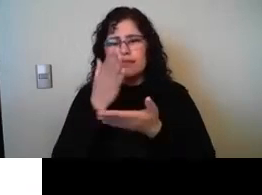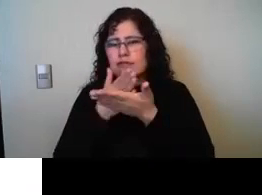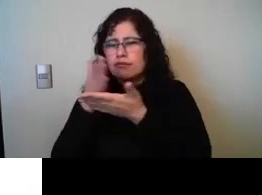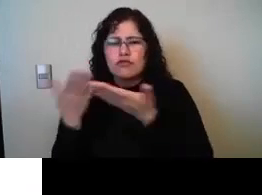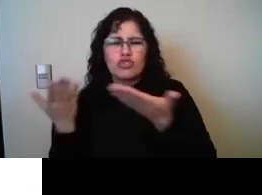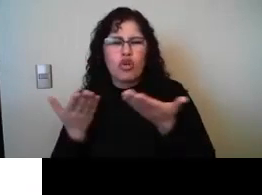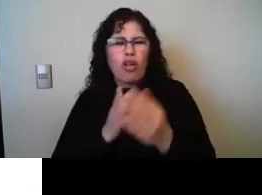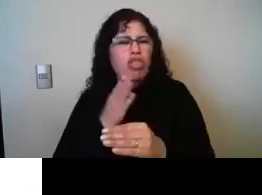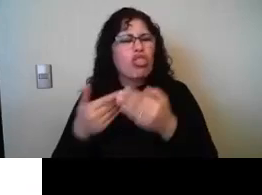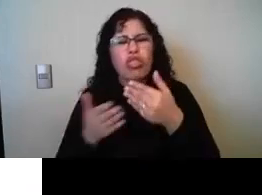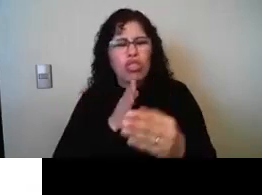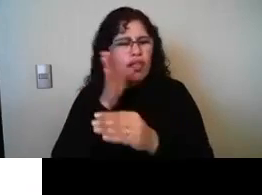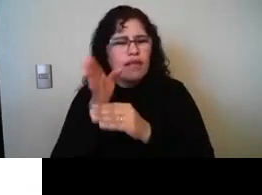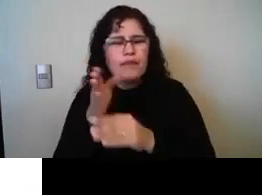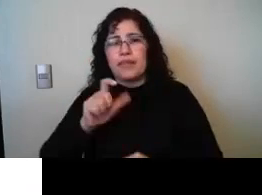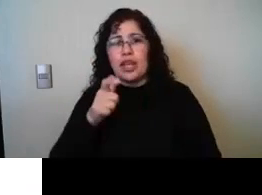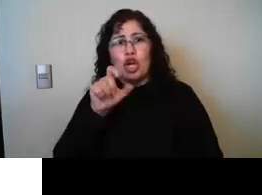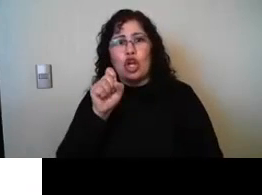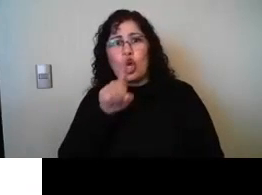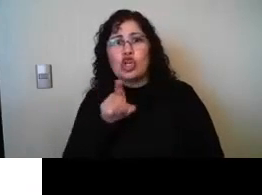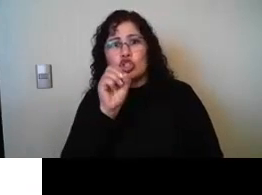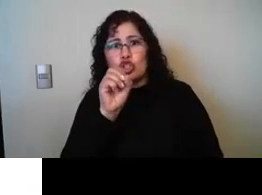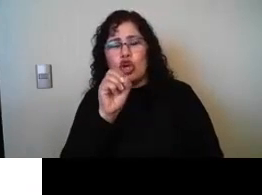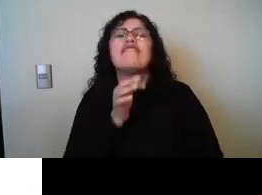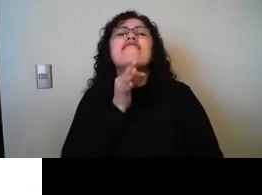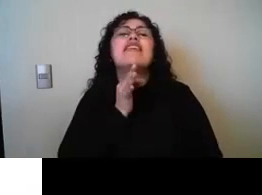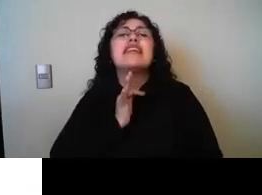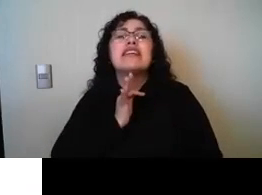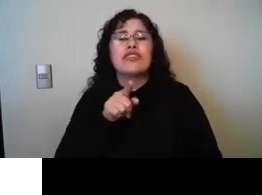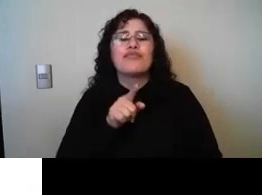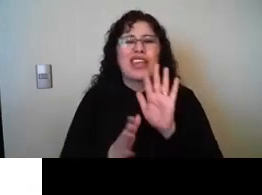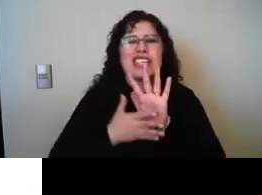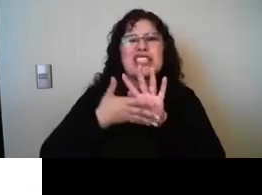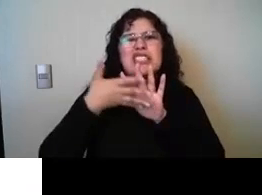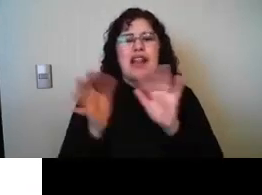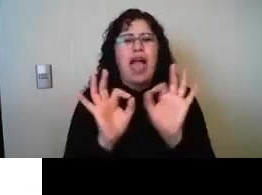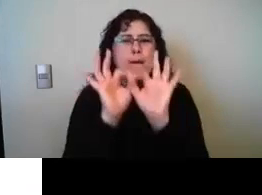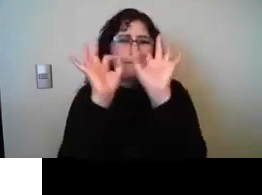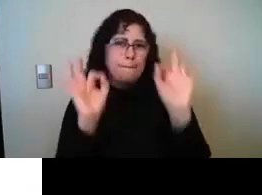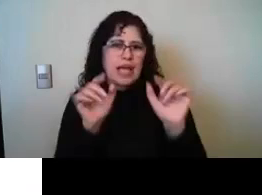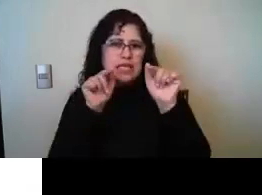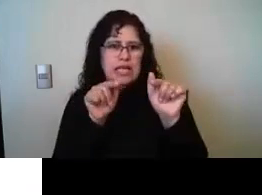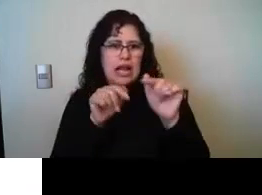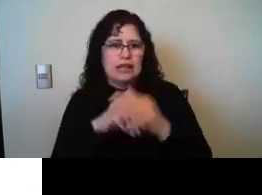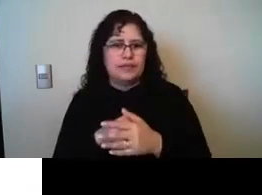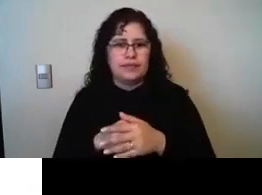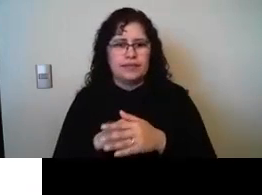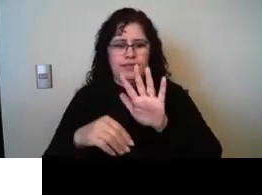glosofaringeo, ¿cierto? Con la sensibilidad especial. El tercio posterior de la